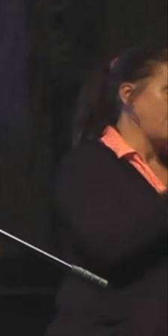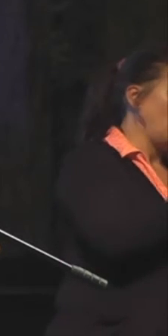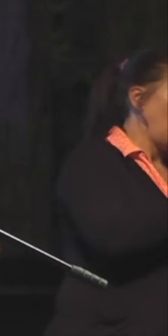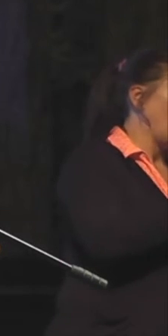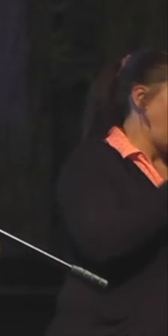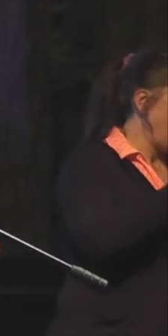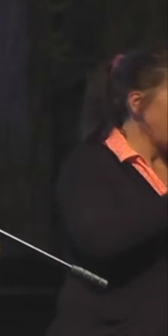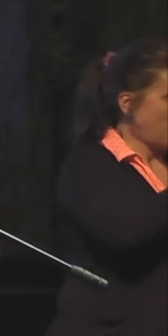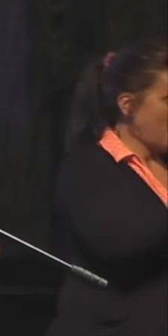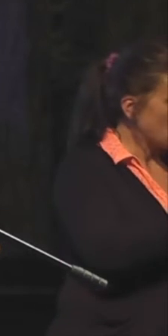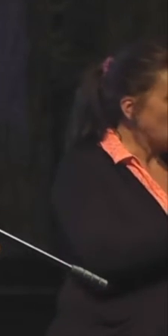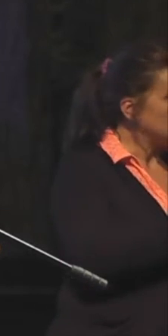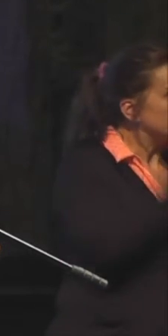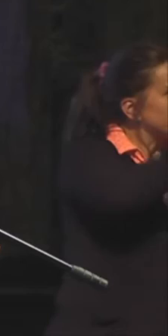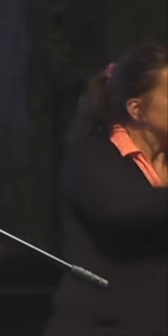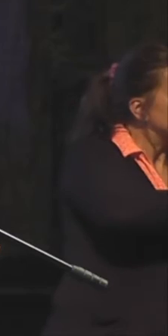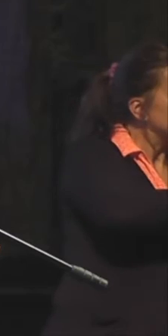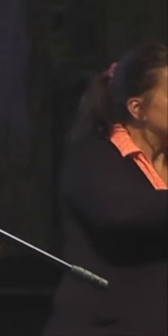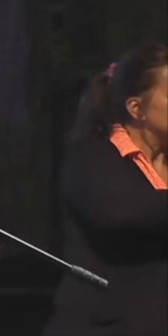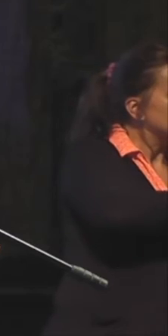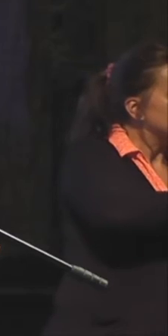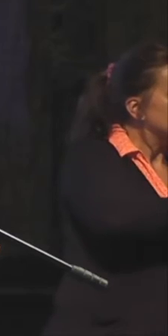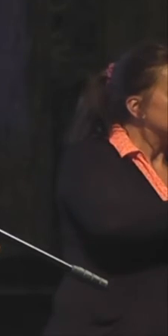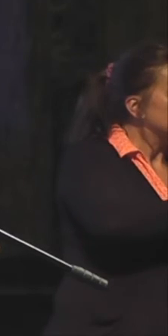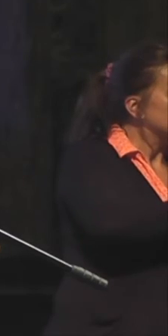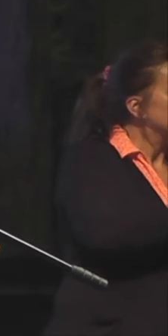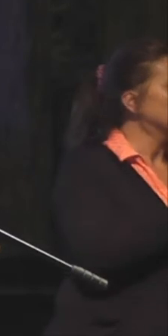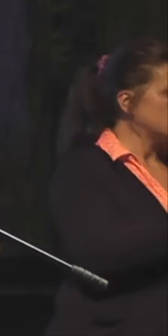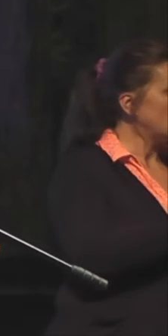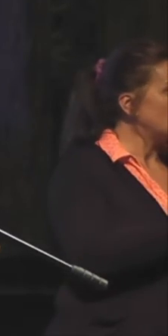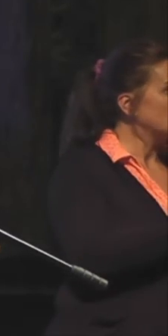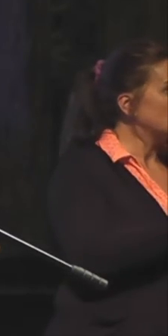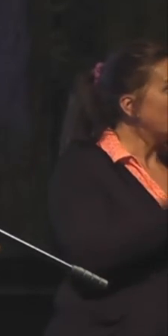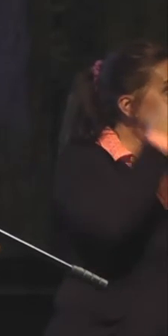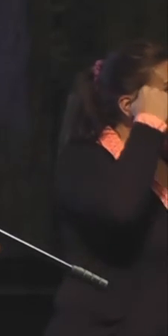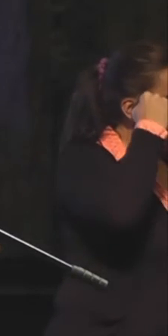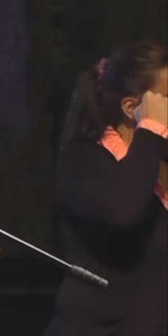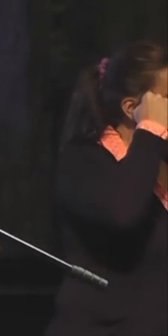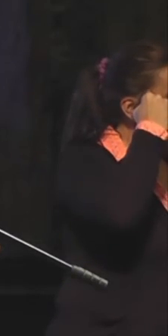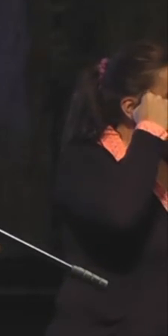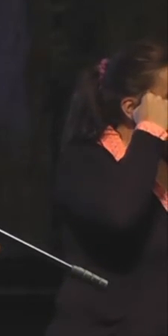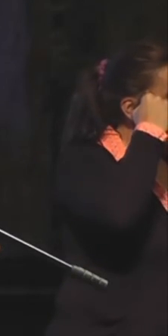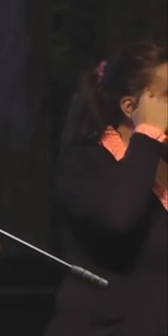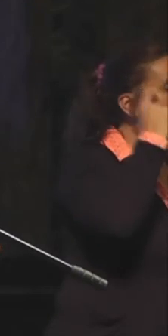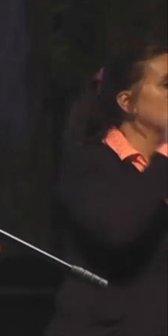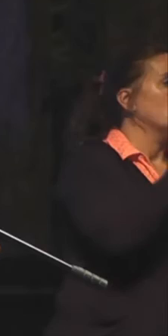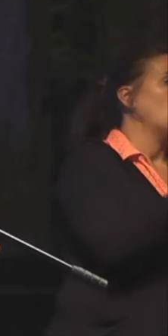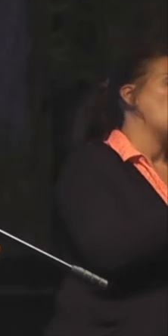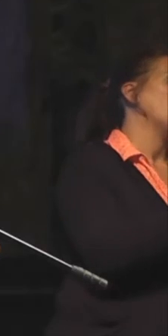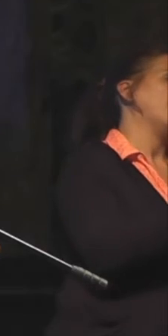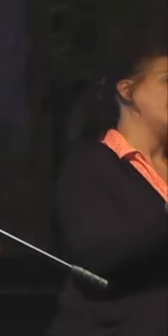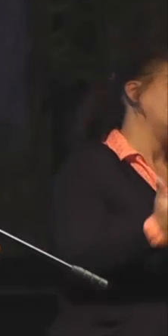casa tenemos que qué me dices obviamente sin esas